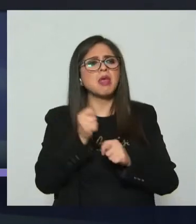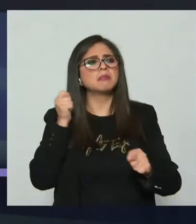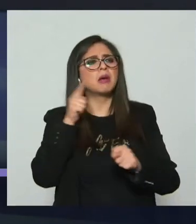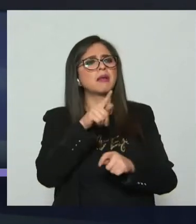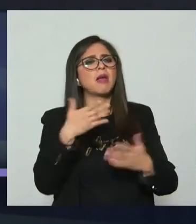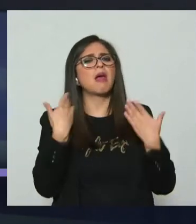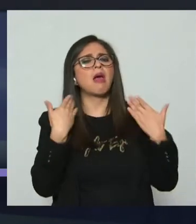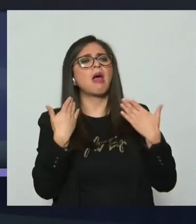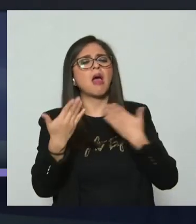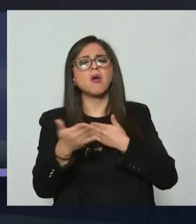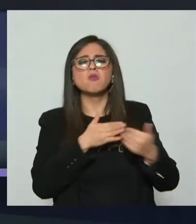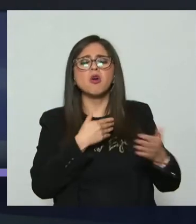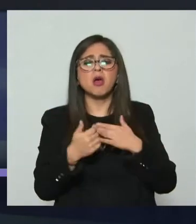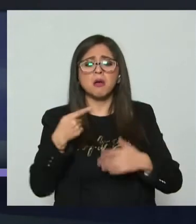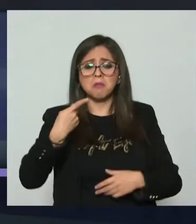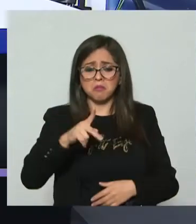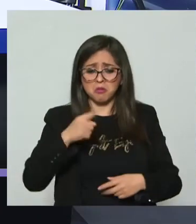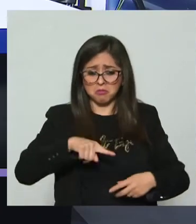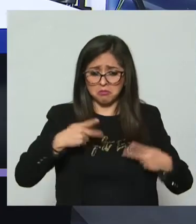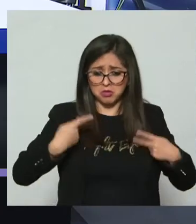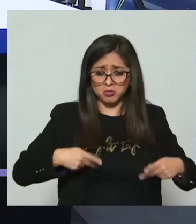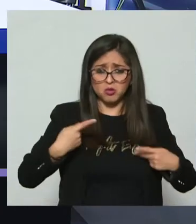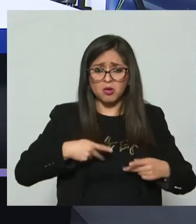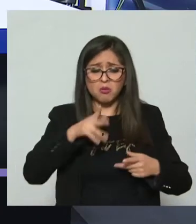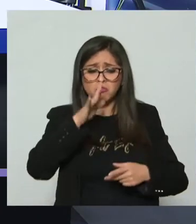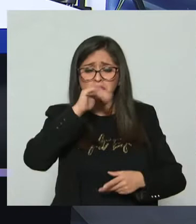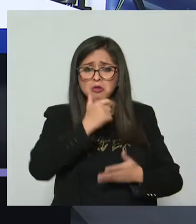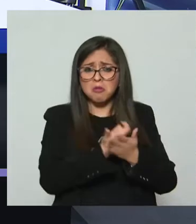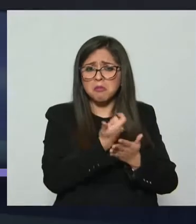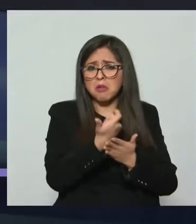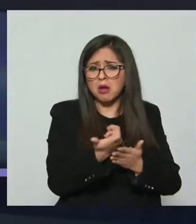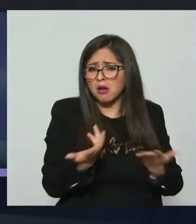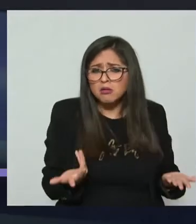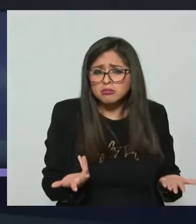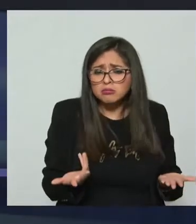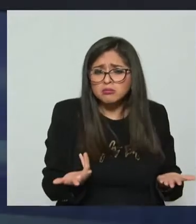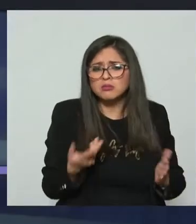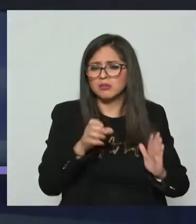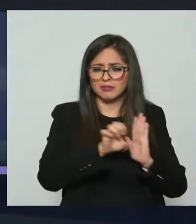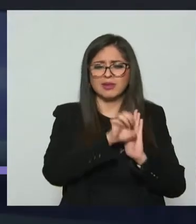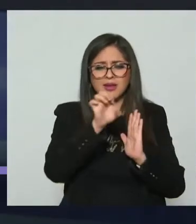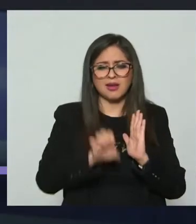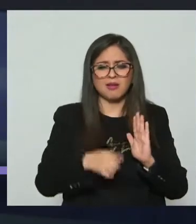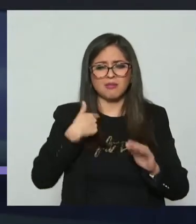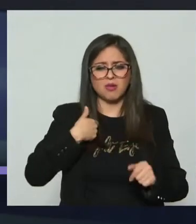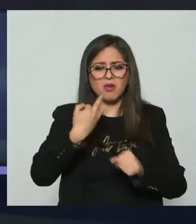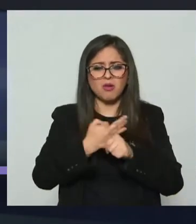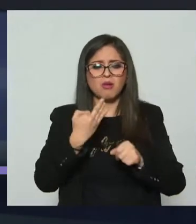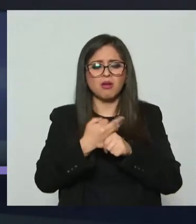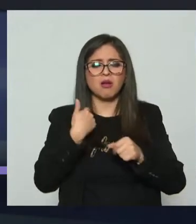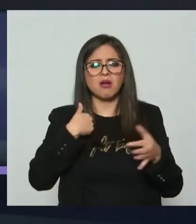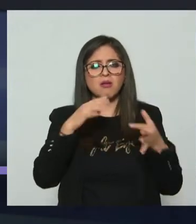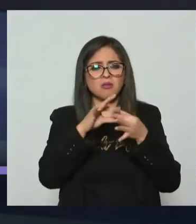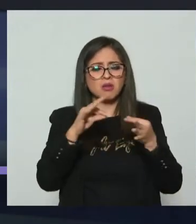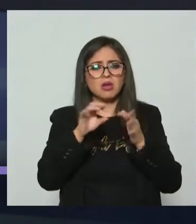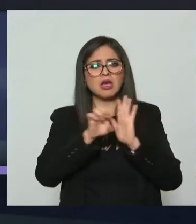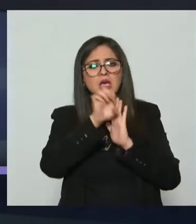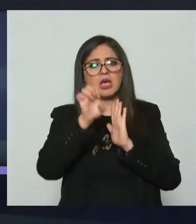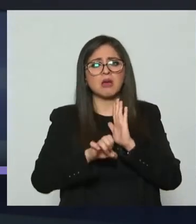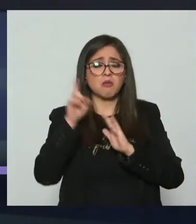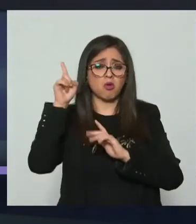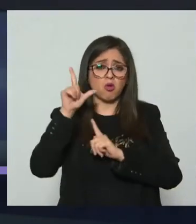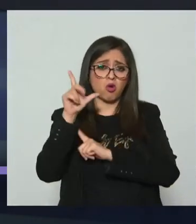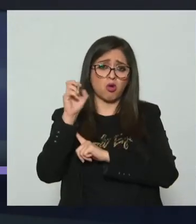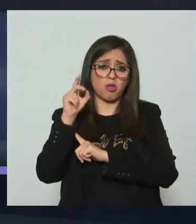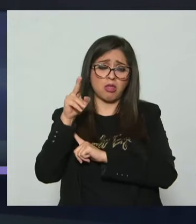pagar la gente objetivo que queremos. Voy a poner un ejemplo internacional y uno local. En Londres, por ejemplo, Londres tiene